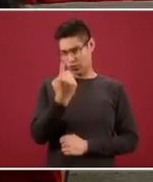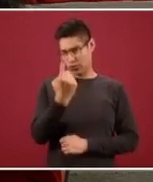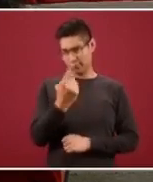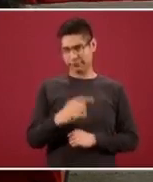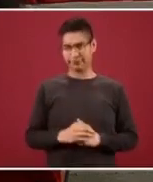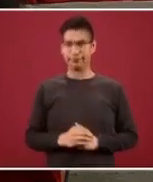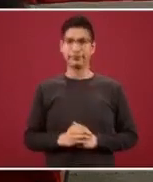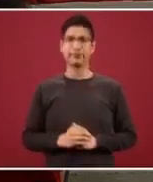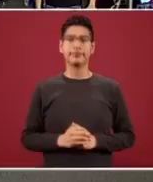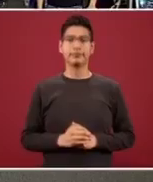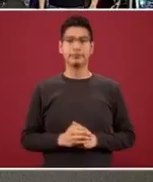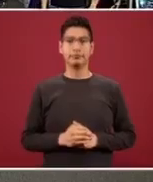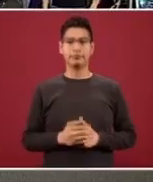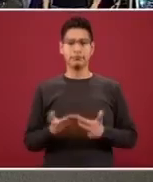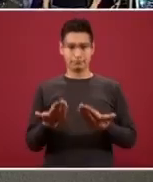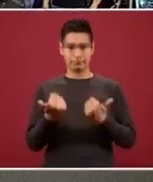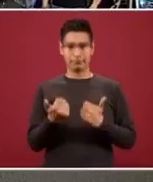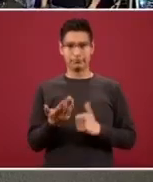Adelante.